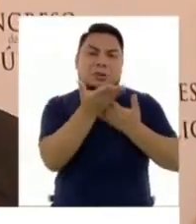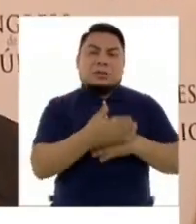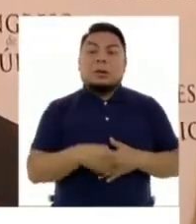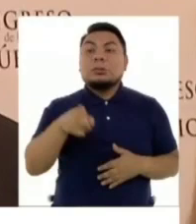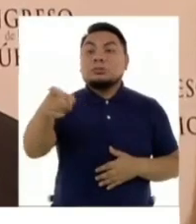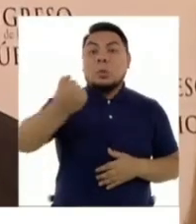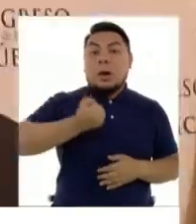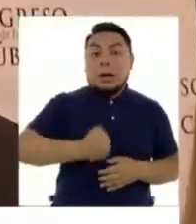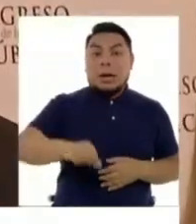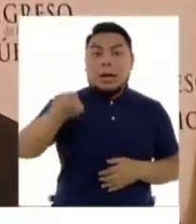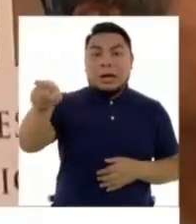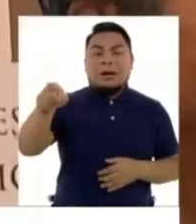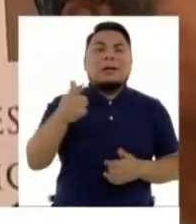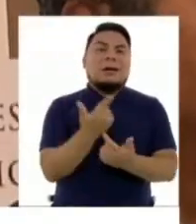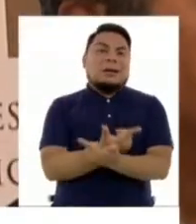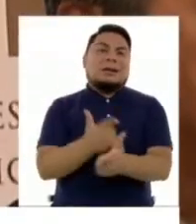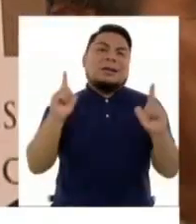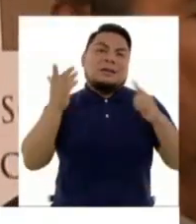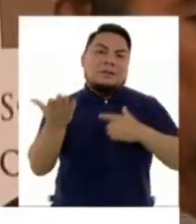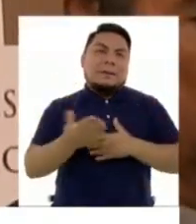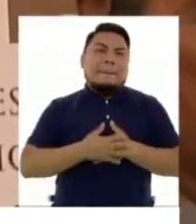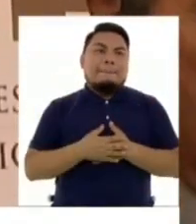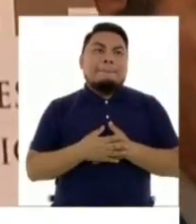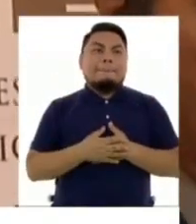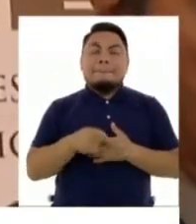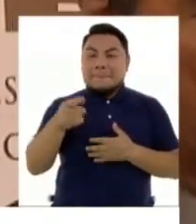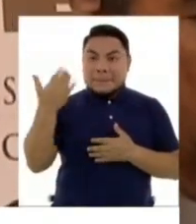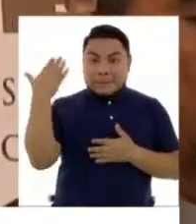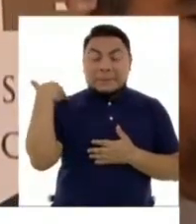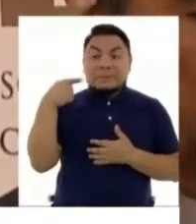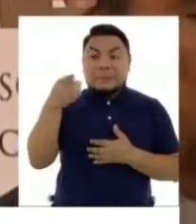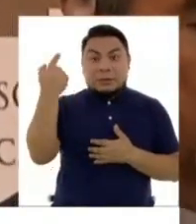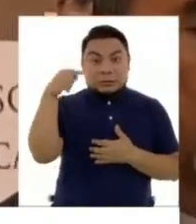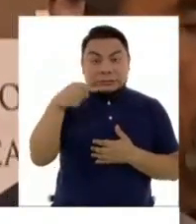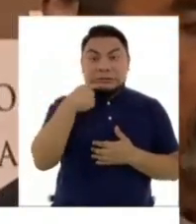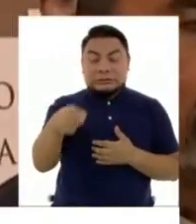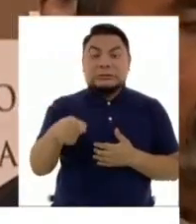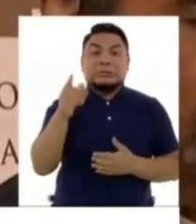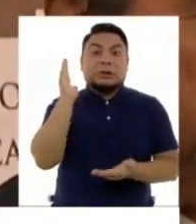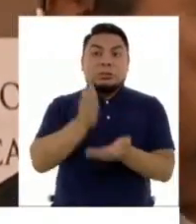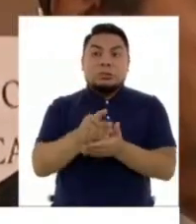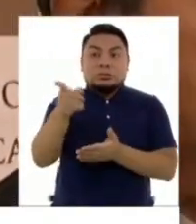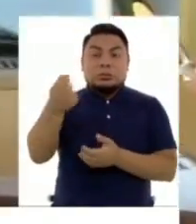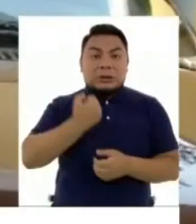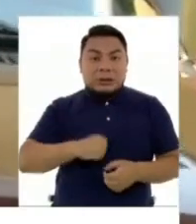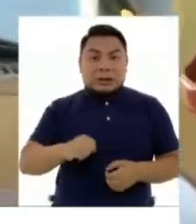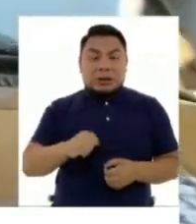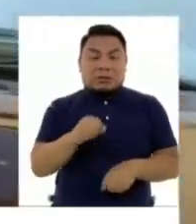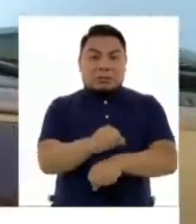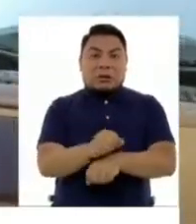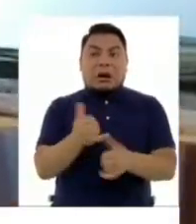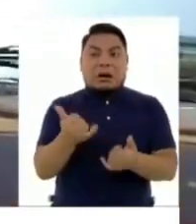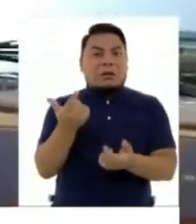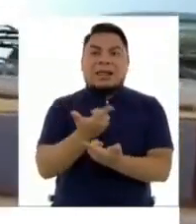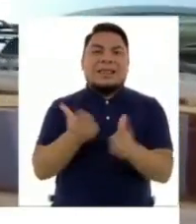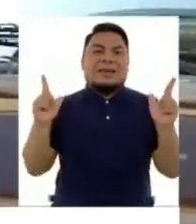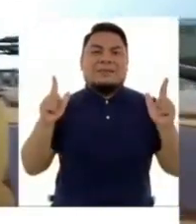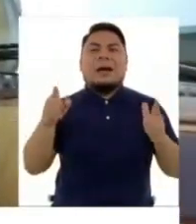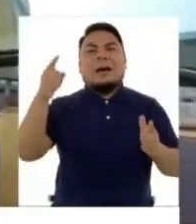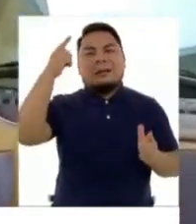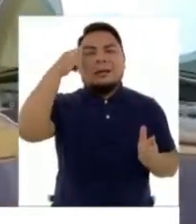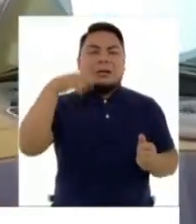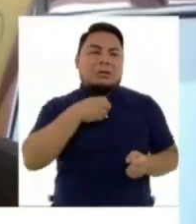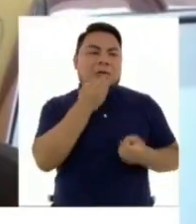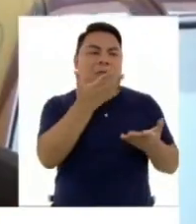en situación de comparecencia. Acusar a un muerto para salvar el pellejo, esa es la típica. Un día antes